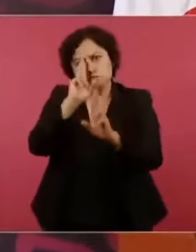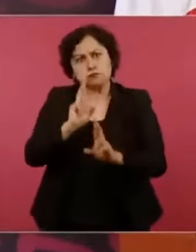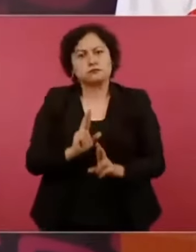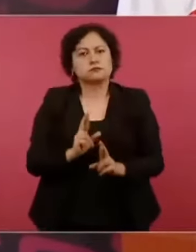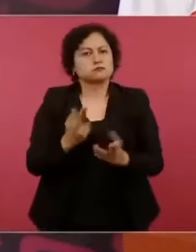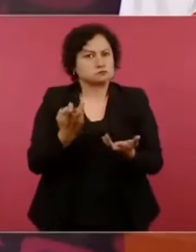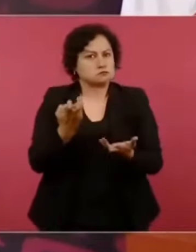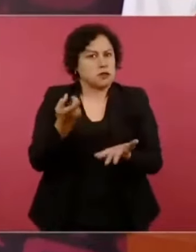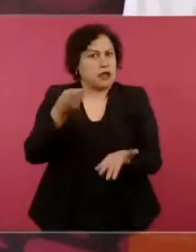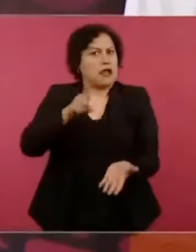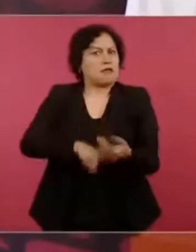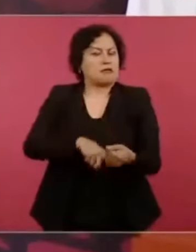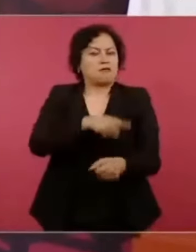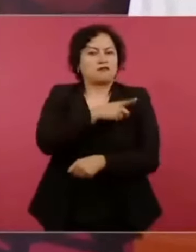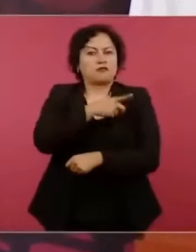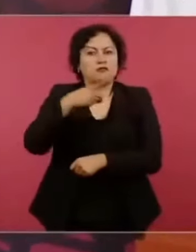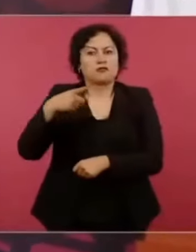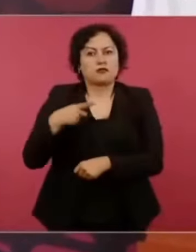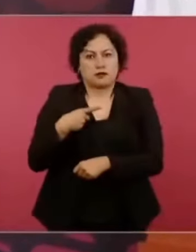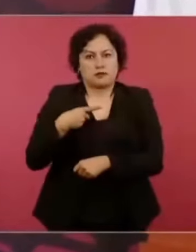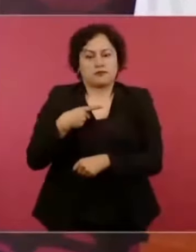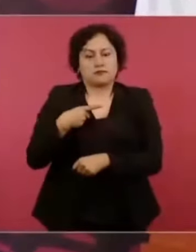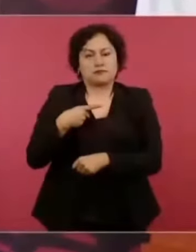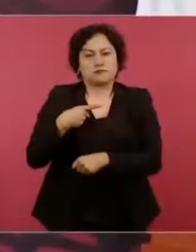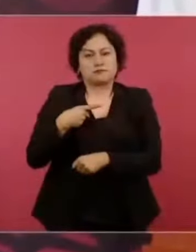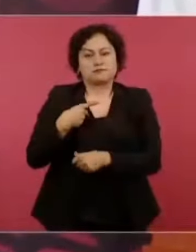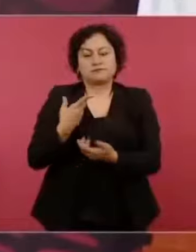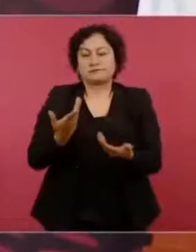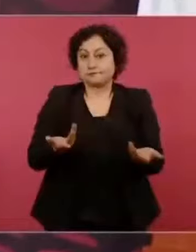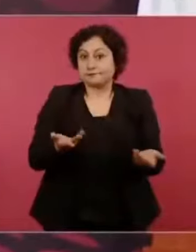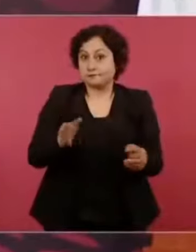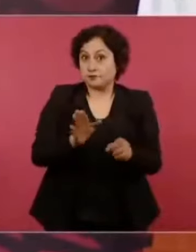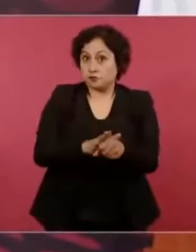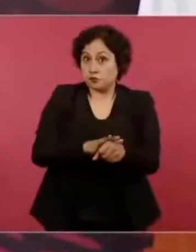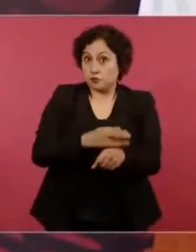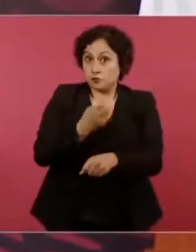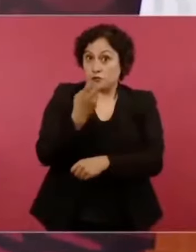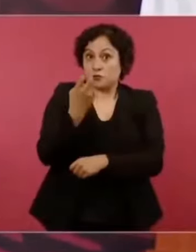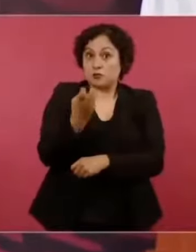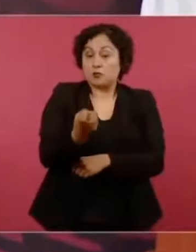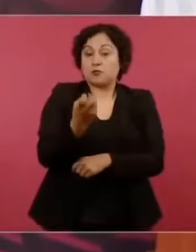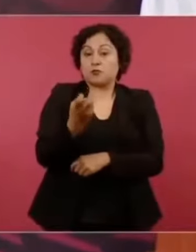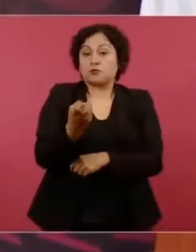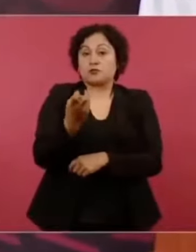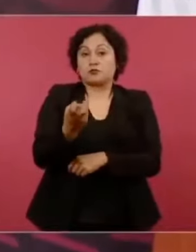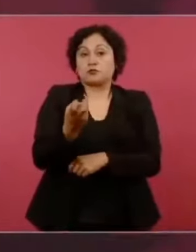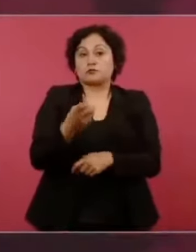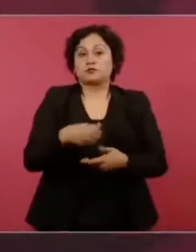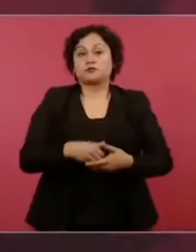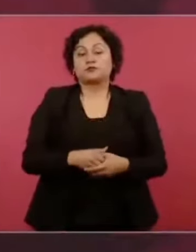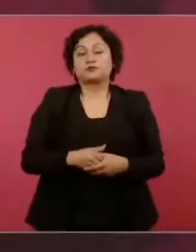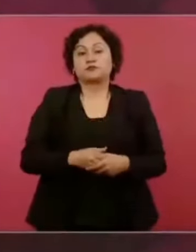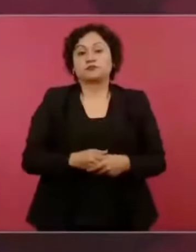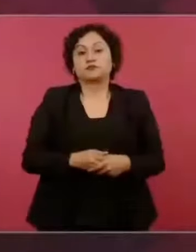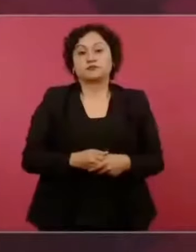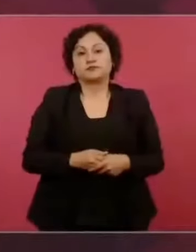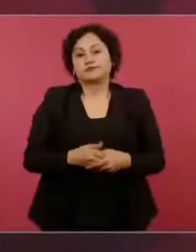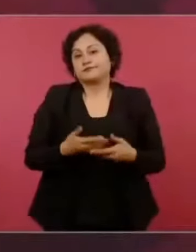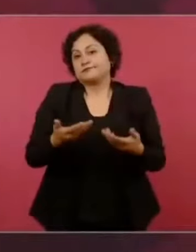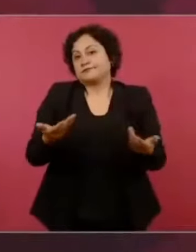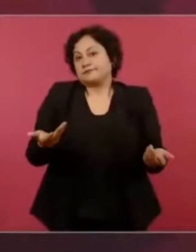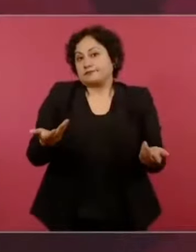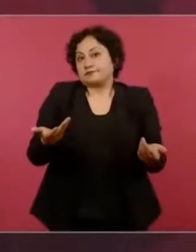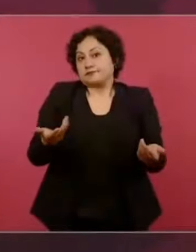Por eso es muy importante el que se sepa